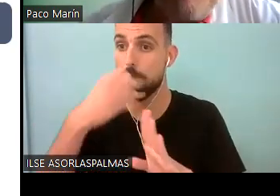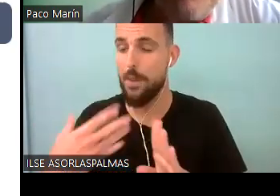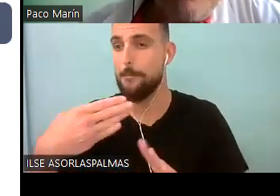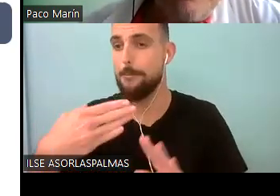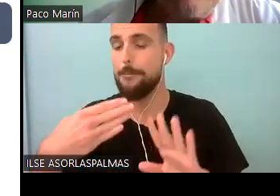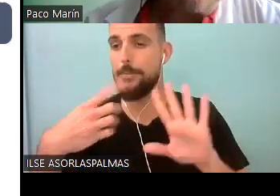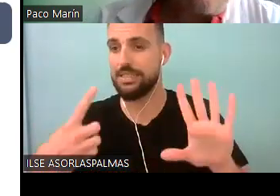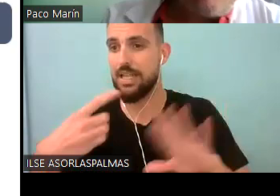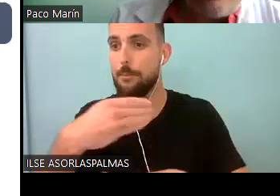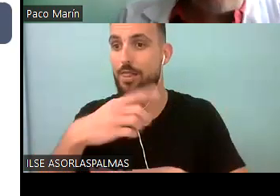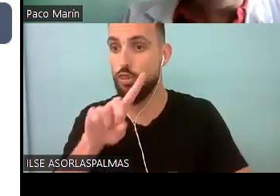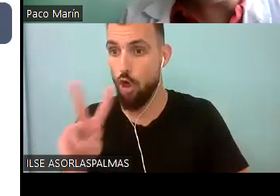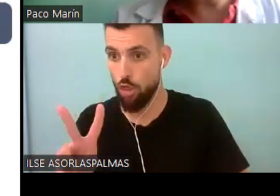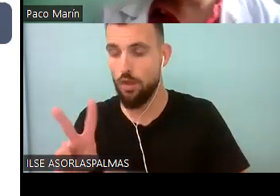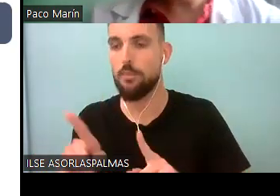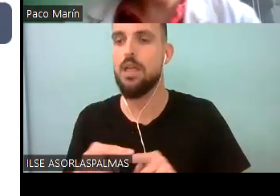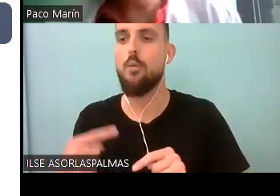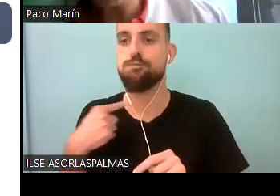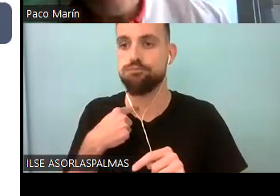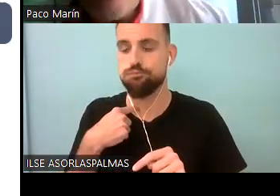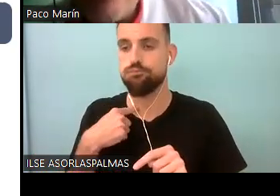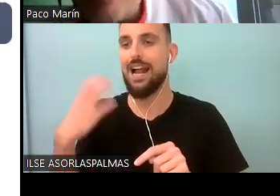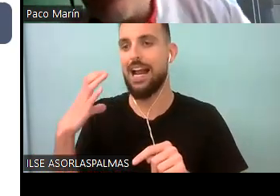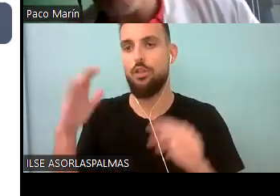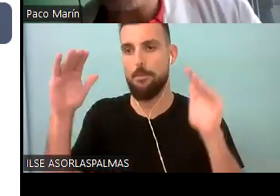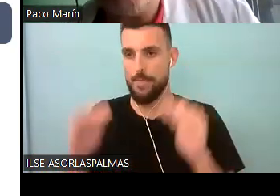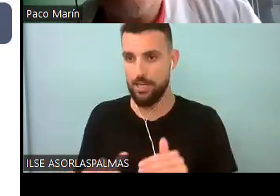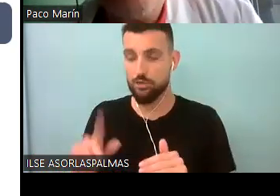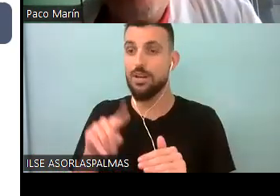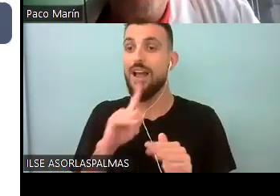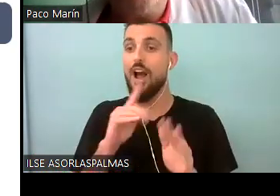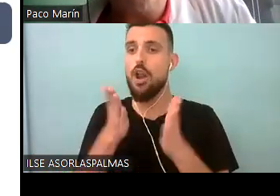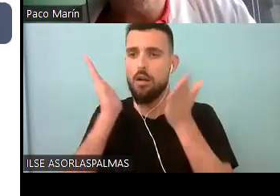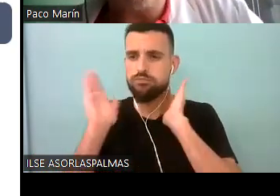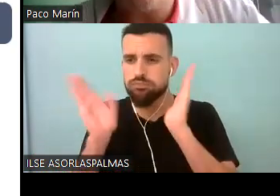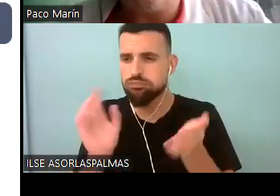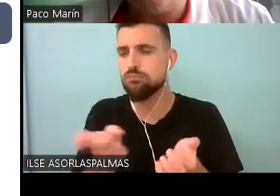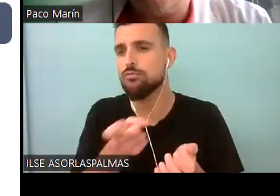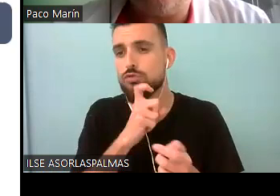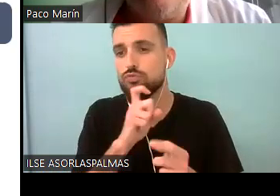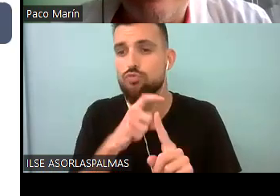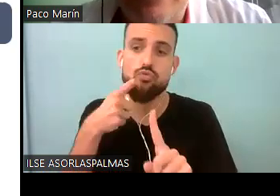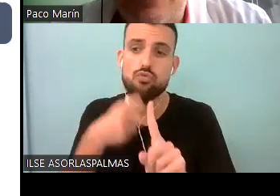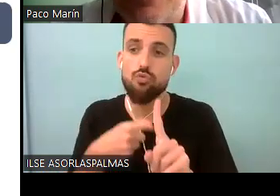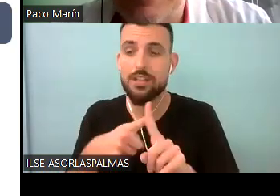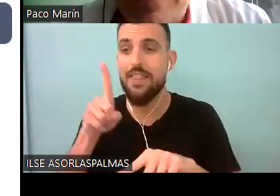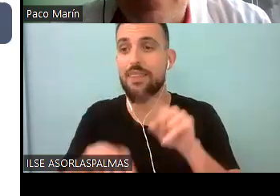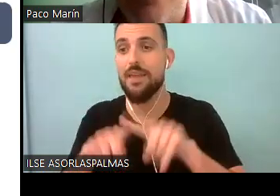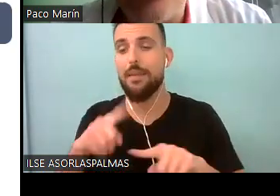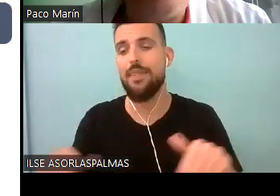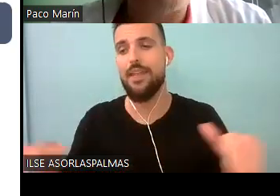disminuye la pérdida de mineral ósea, pero aquí las estamos tratando sobre todo por su utilidad a nivel del